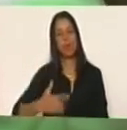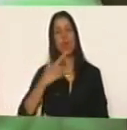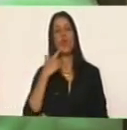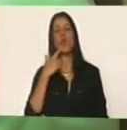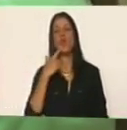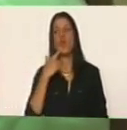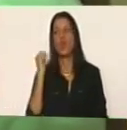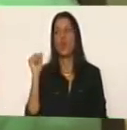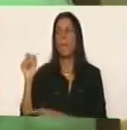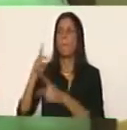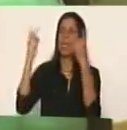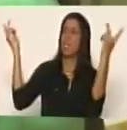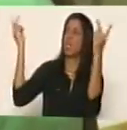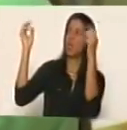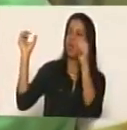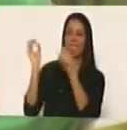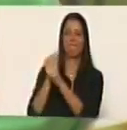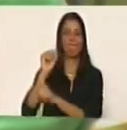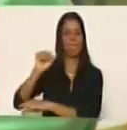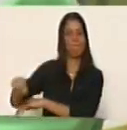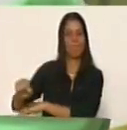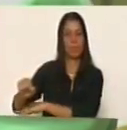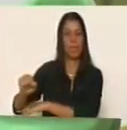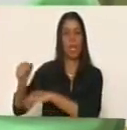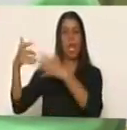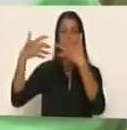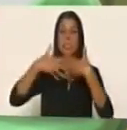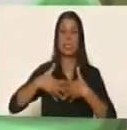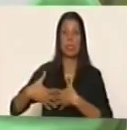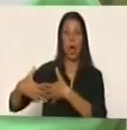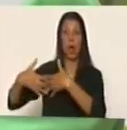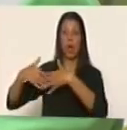Vencimos al imperio más grande de la Tierra.